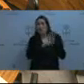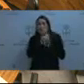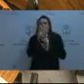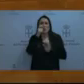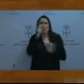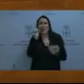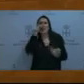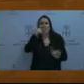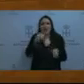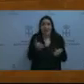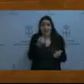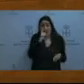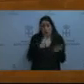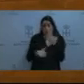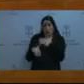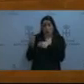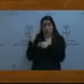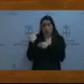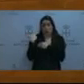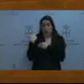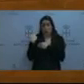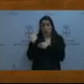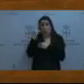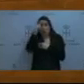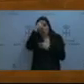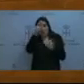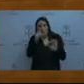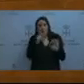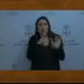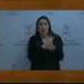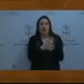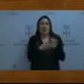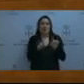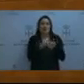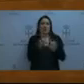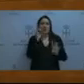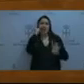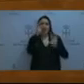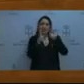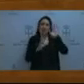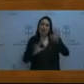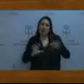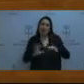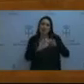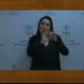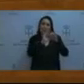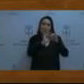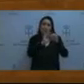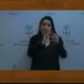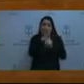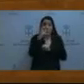años se consideraba que era la diversificación de las actividades relacionadas con el medio.